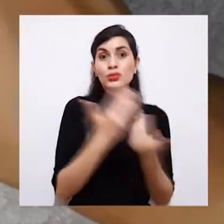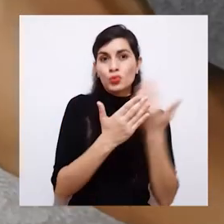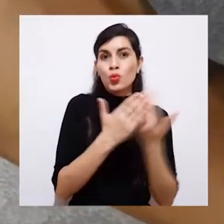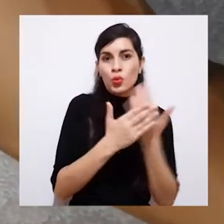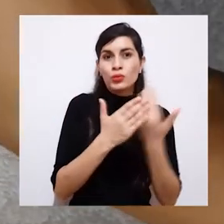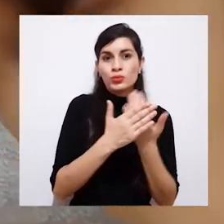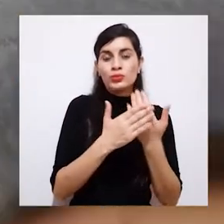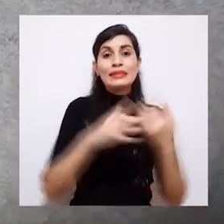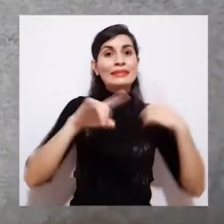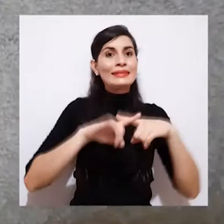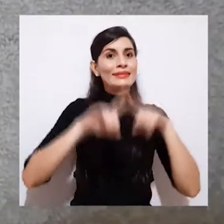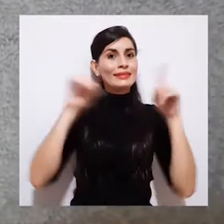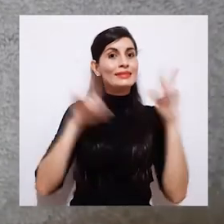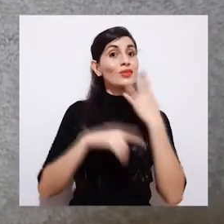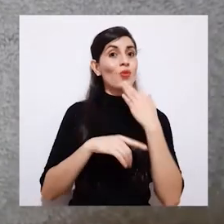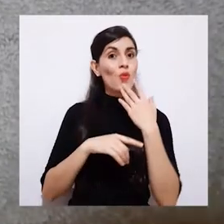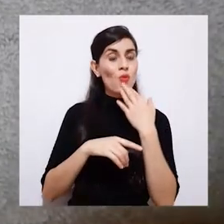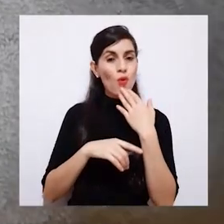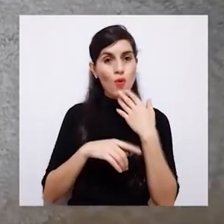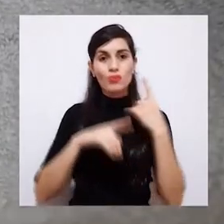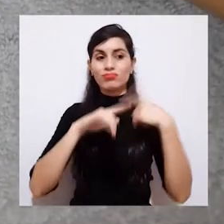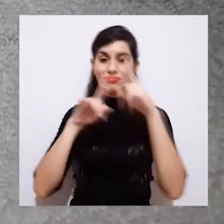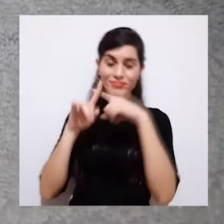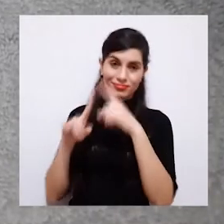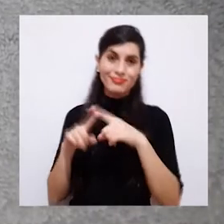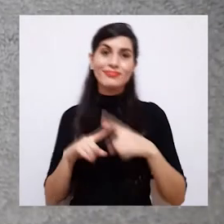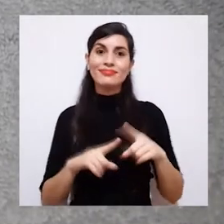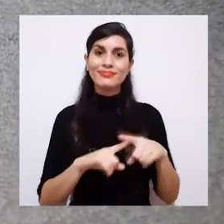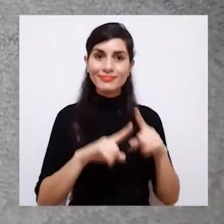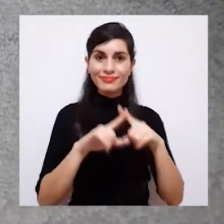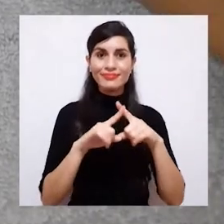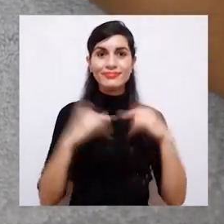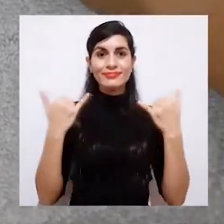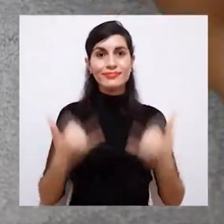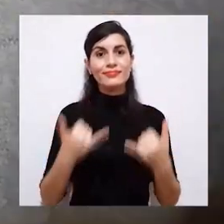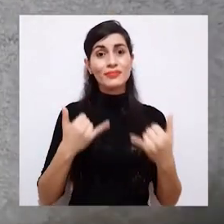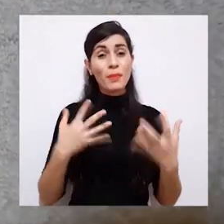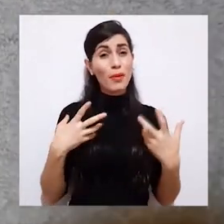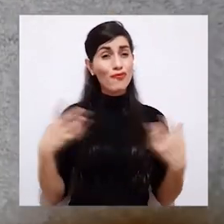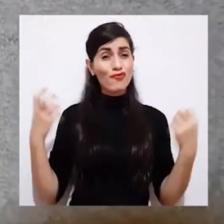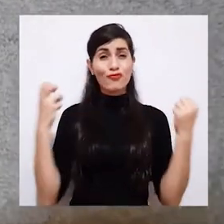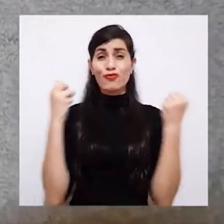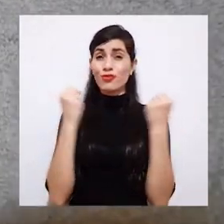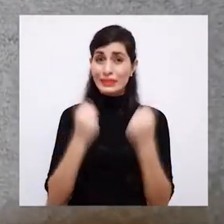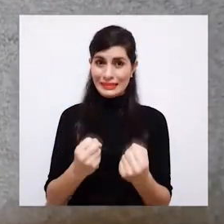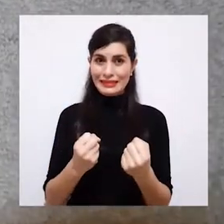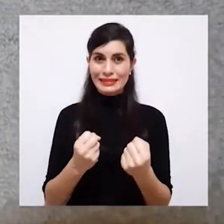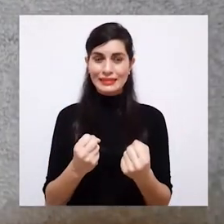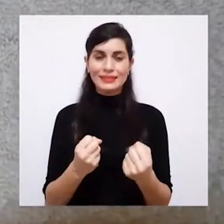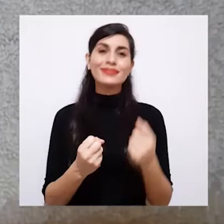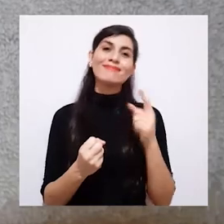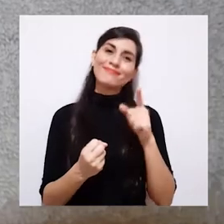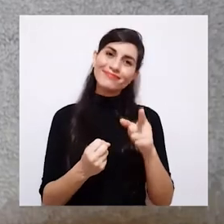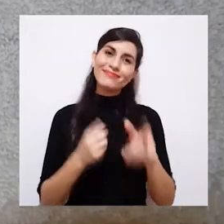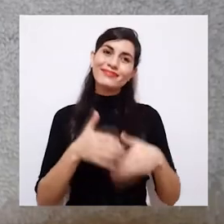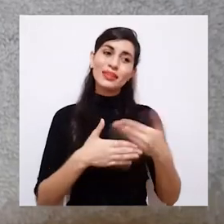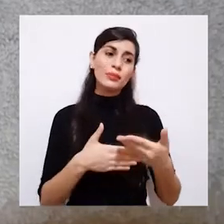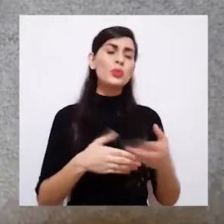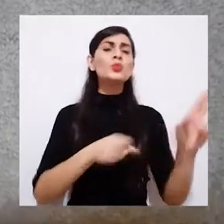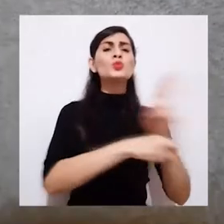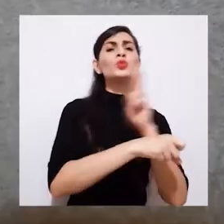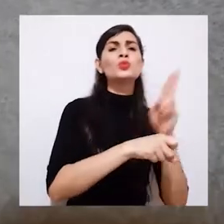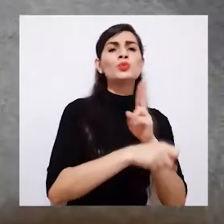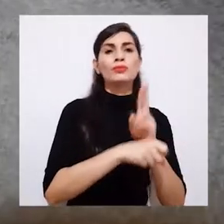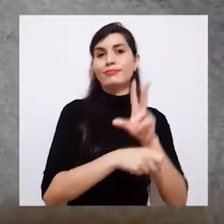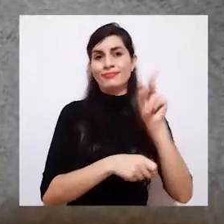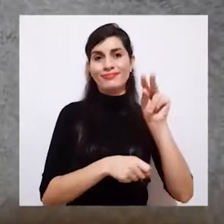maquillaje social es totalmente diferente. El maquillaje de efecto especial es un poco más abrasivo, así que tengan eso presente para que